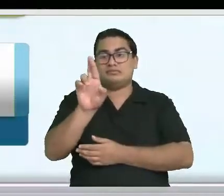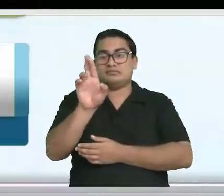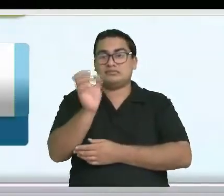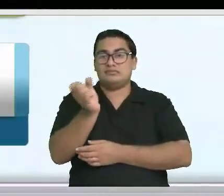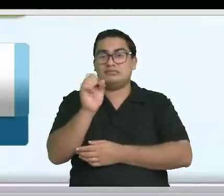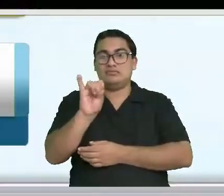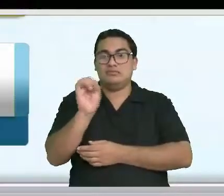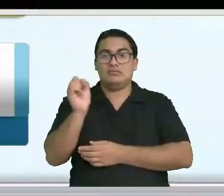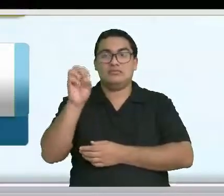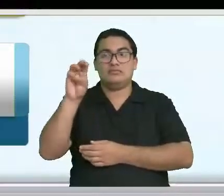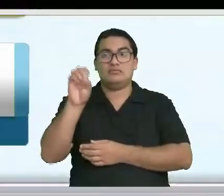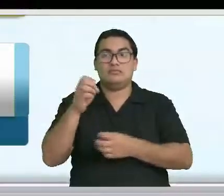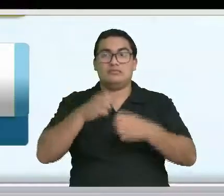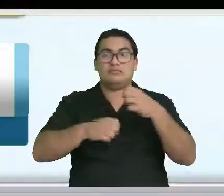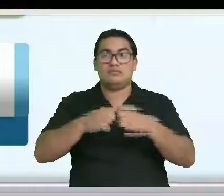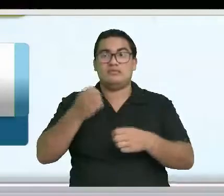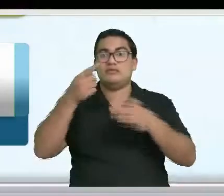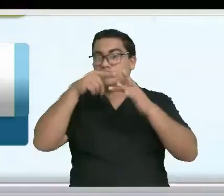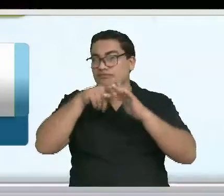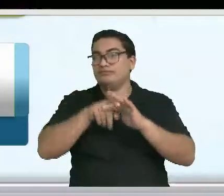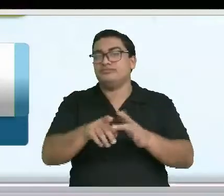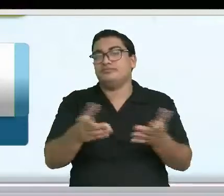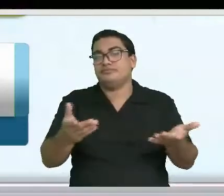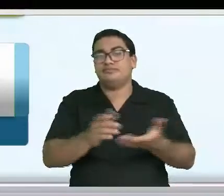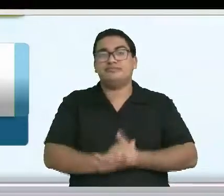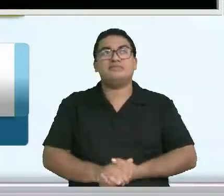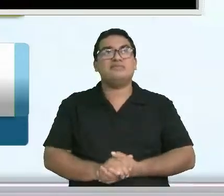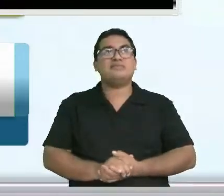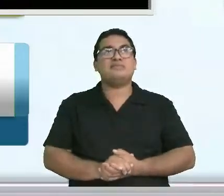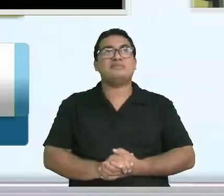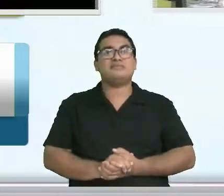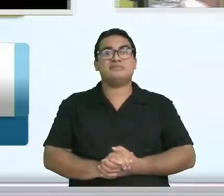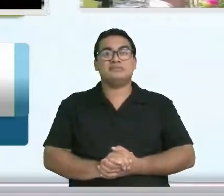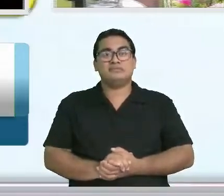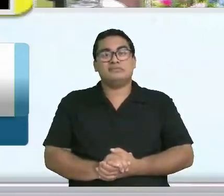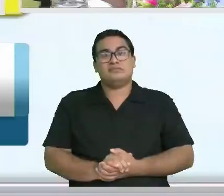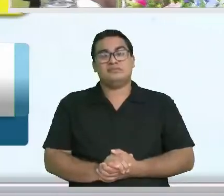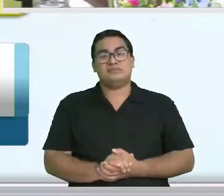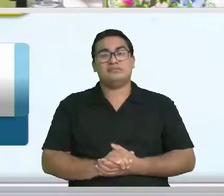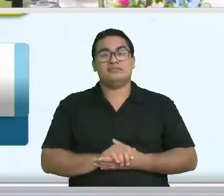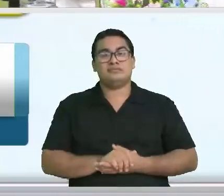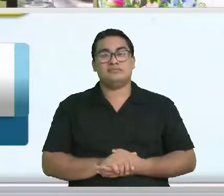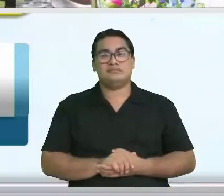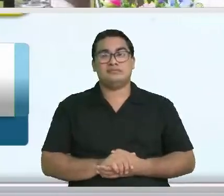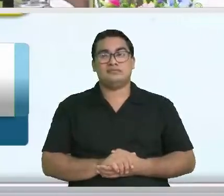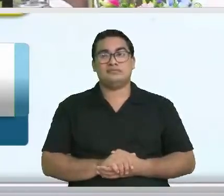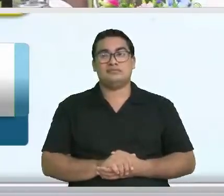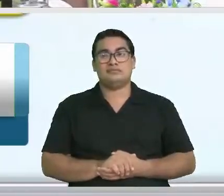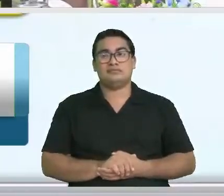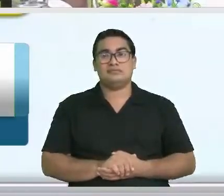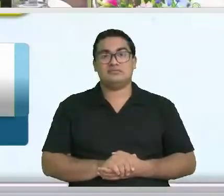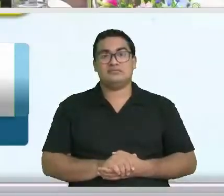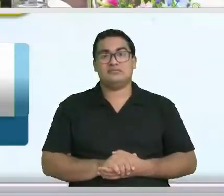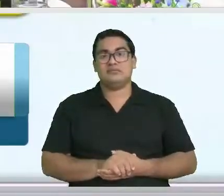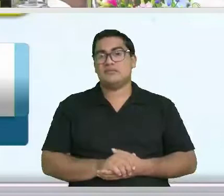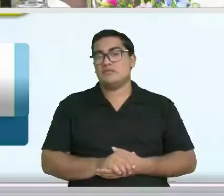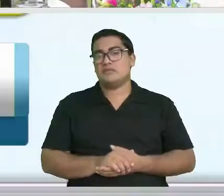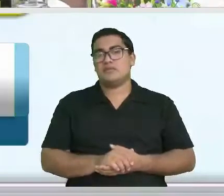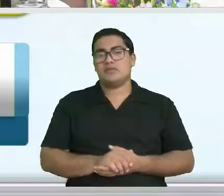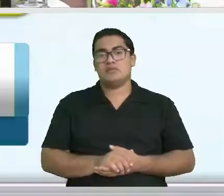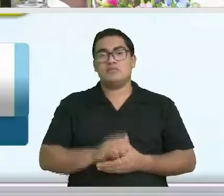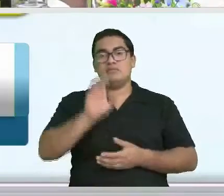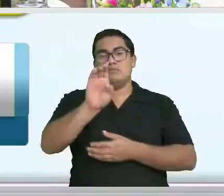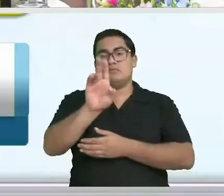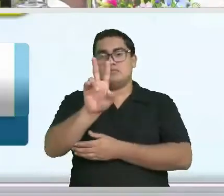trastorno psicológico que usted muy bien lo dijo? Sí, pues el bruxismo es bastante común. Lo que pasa es